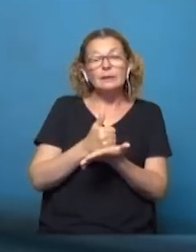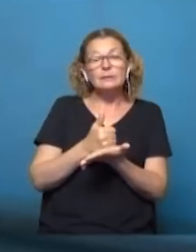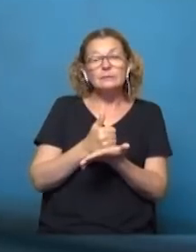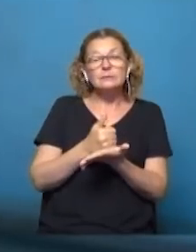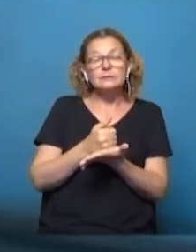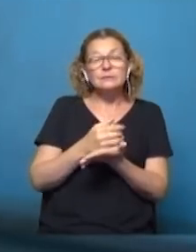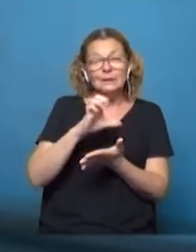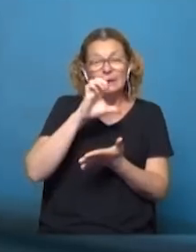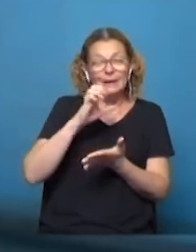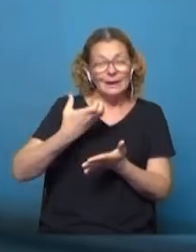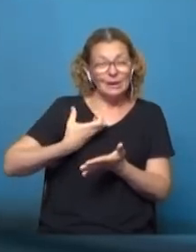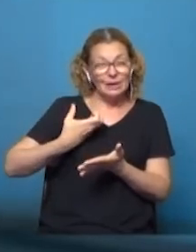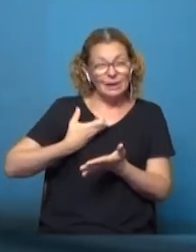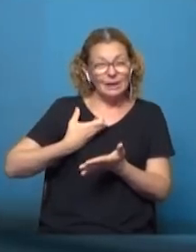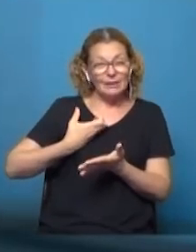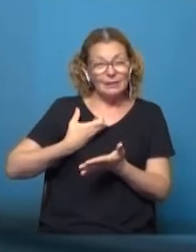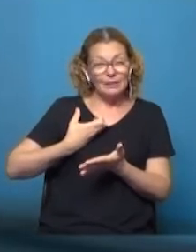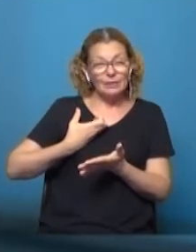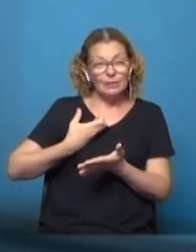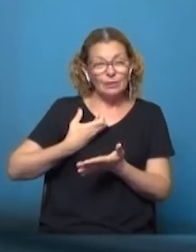los ediles coloridos